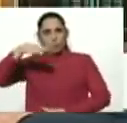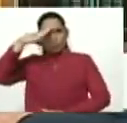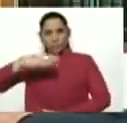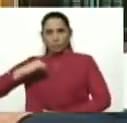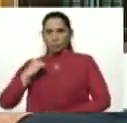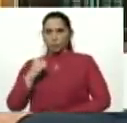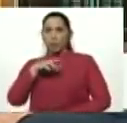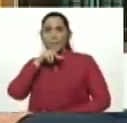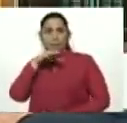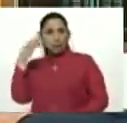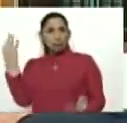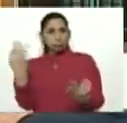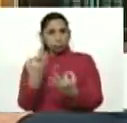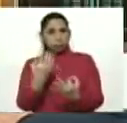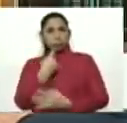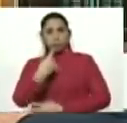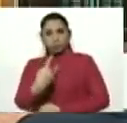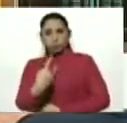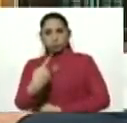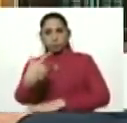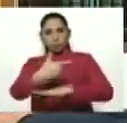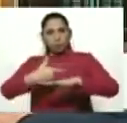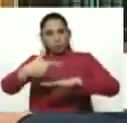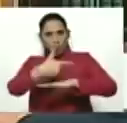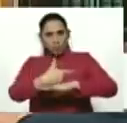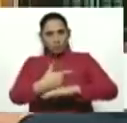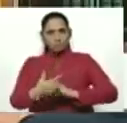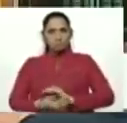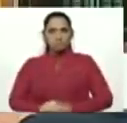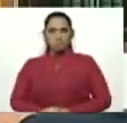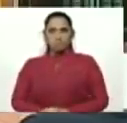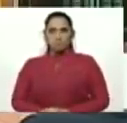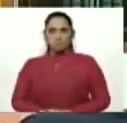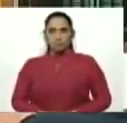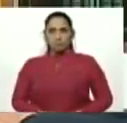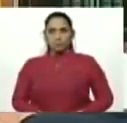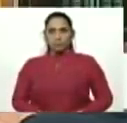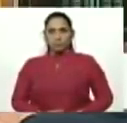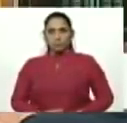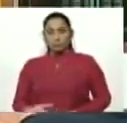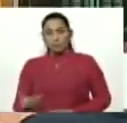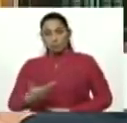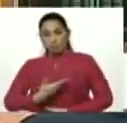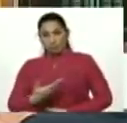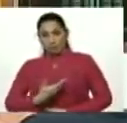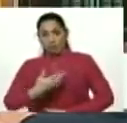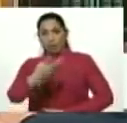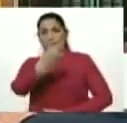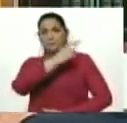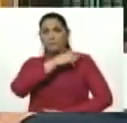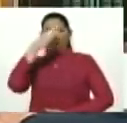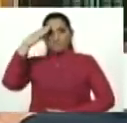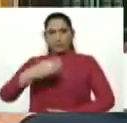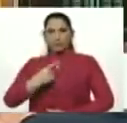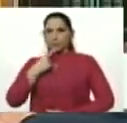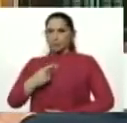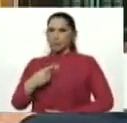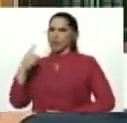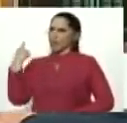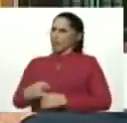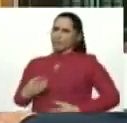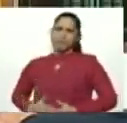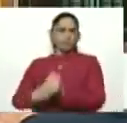A hablarle, le decía, al gobernador, a los alcaldes, a los jefes militares, le decía, el liderazgo,